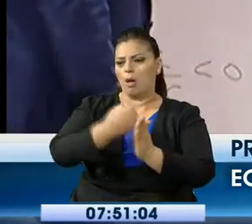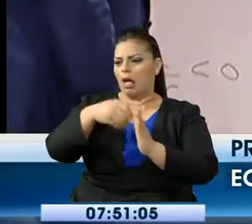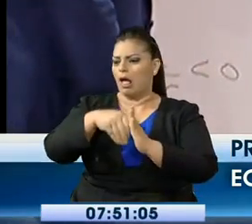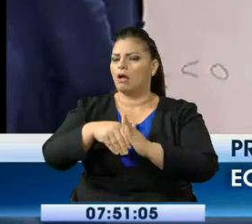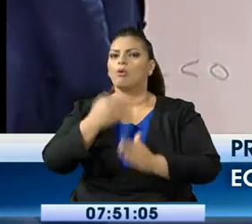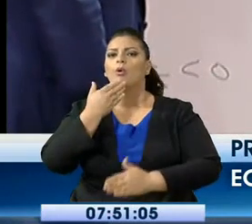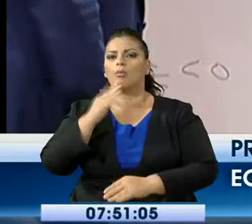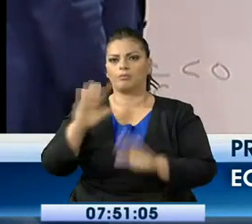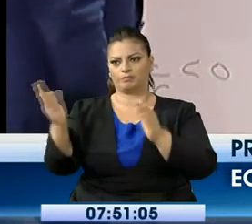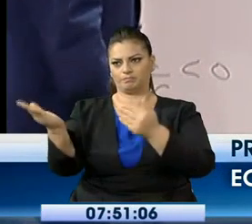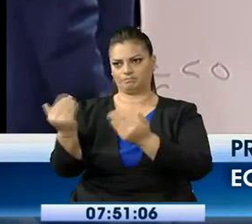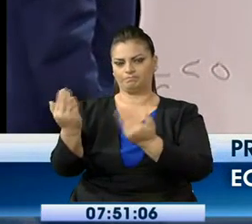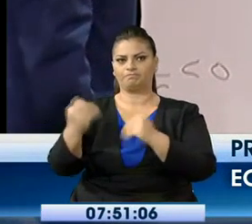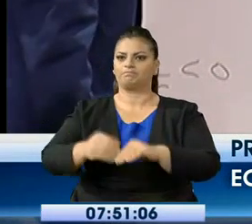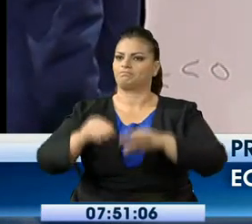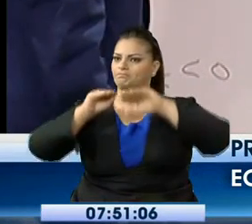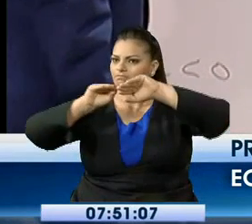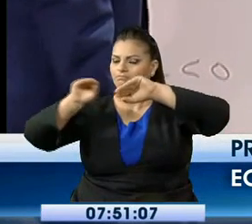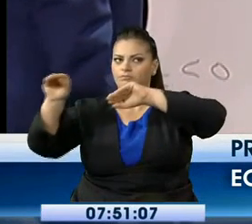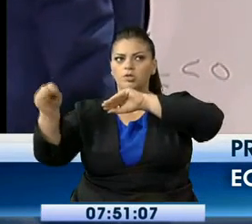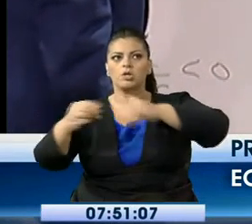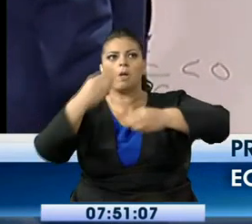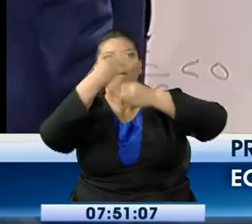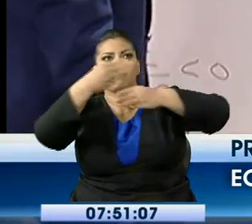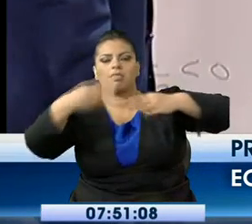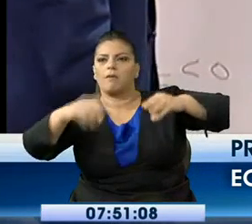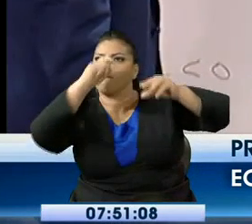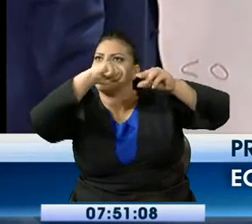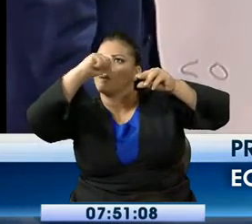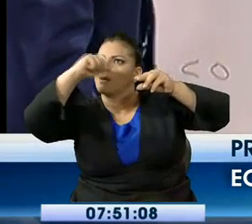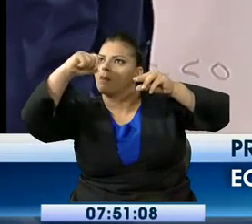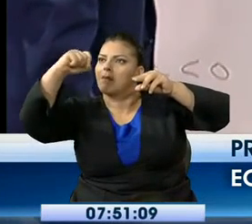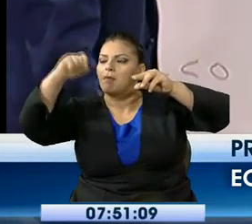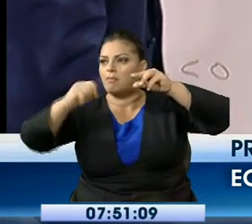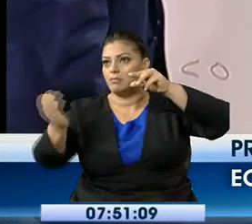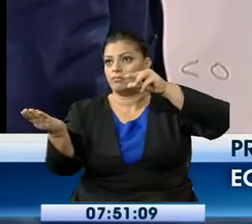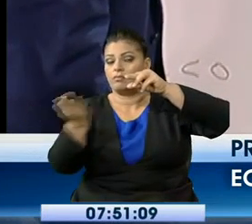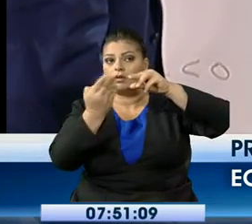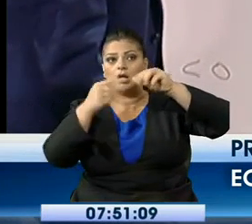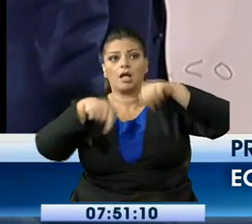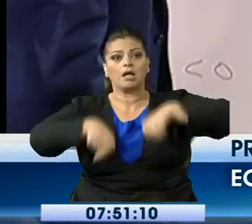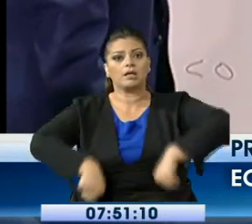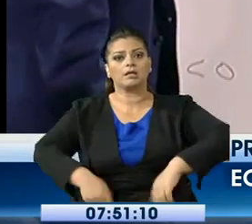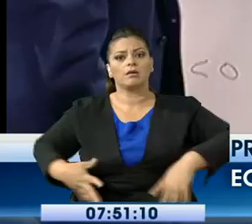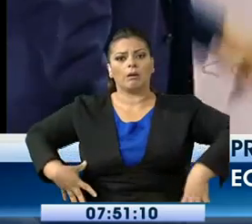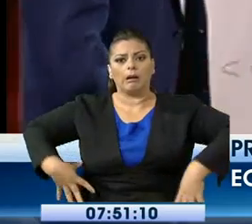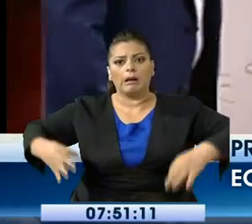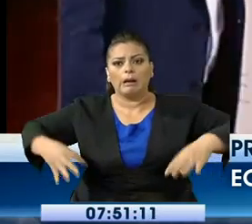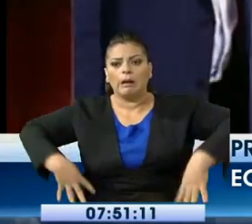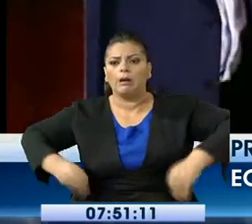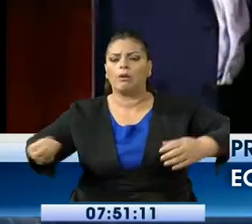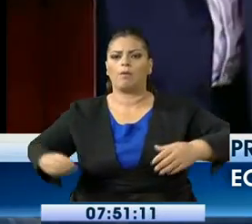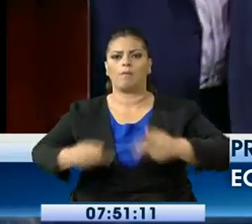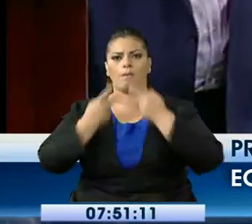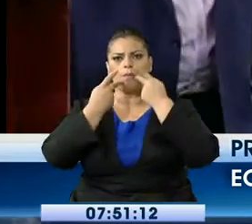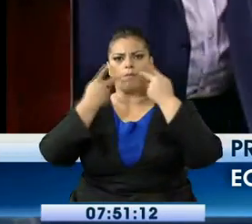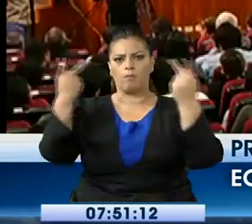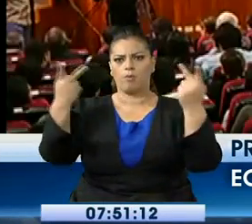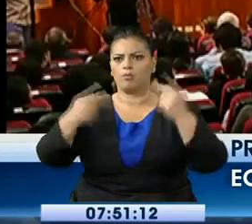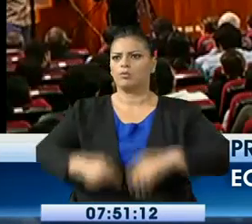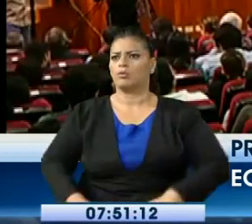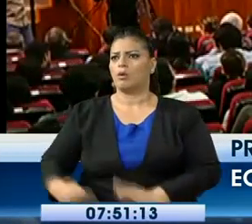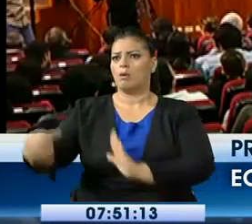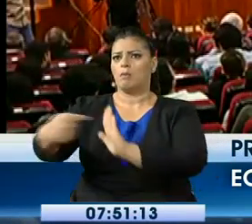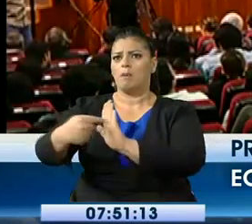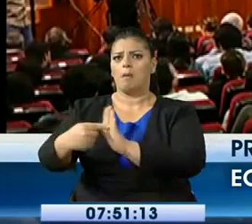demostrado matemáticamente, de que el efecto multiplicador del gasto público domina al efecto recesivo del incremento de impuestos.